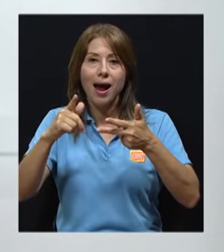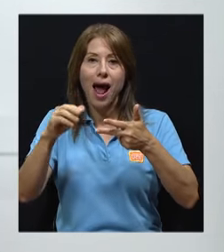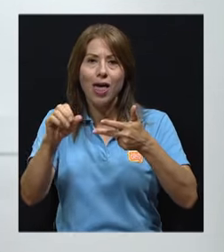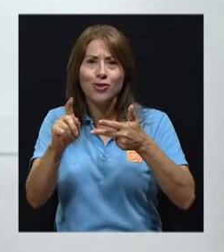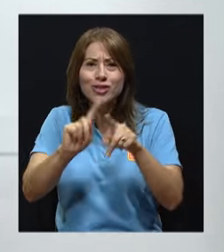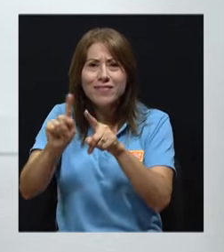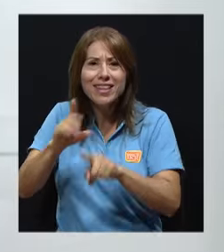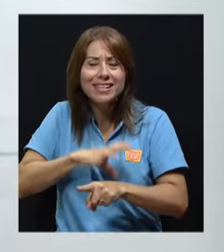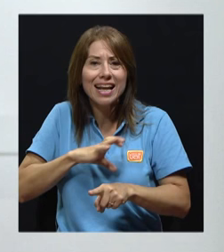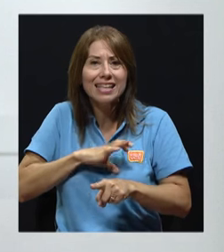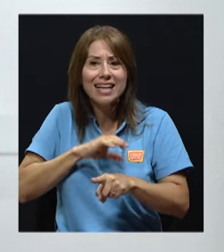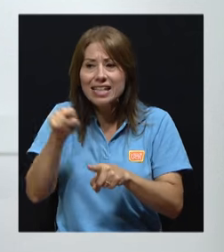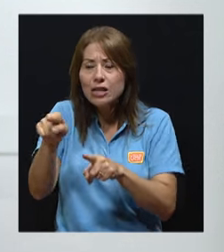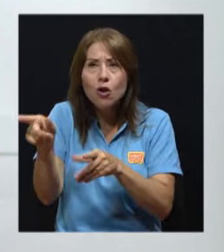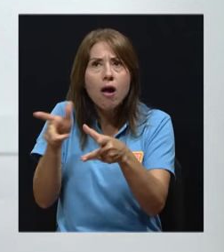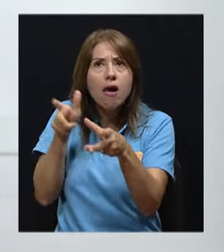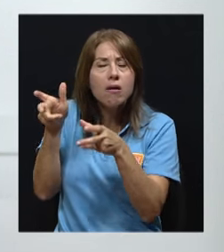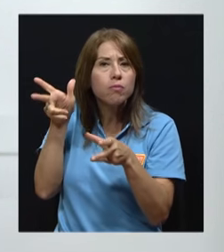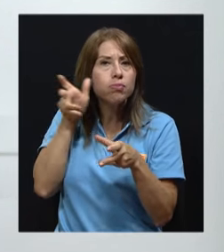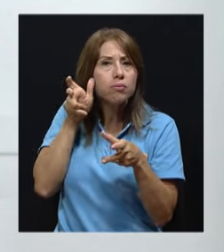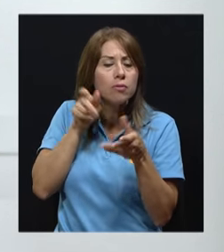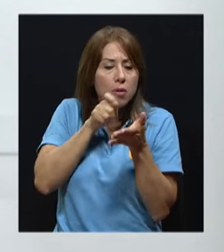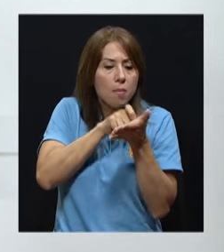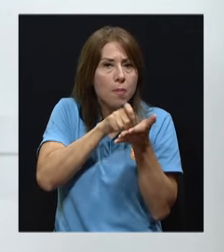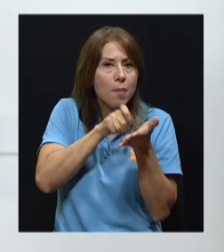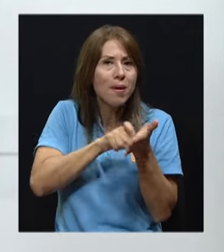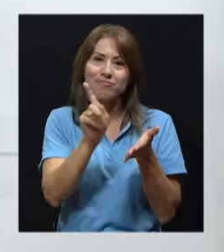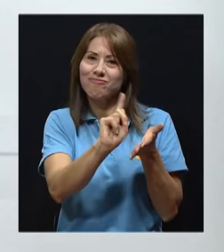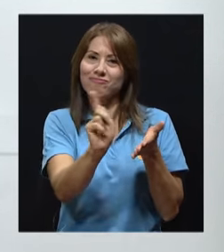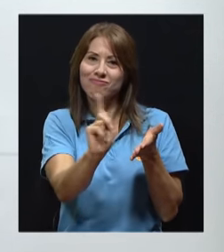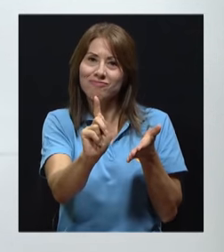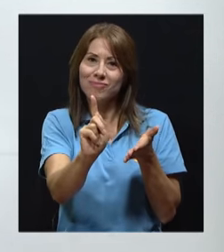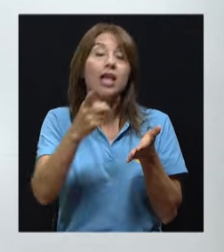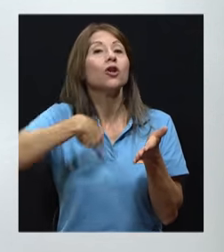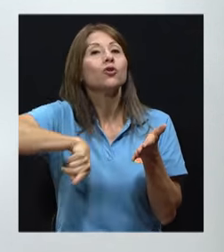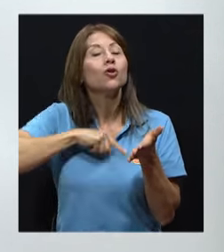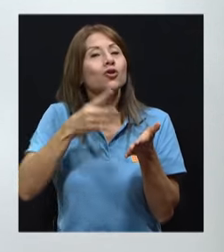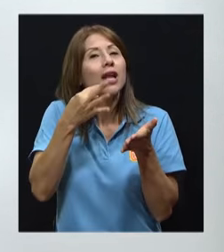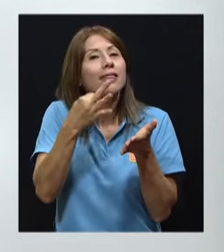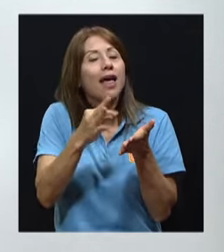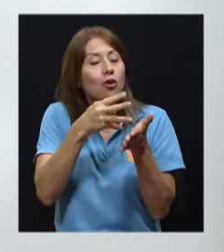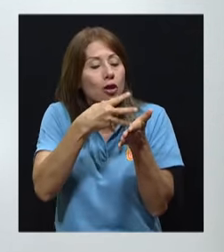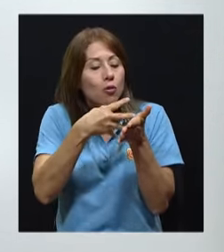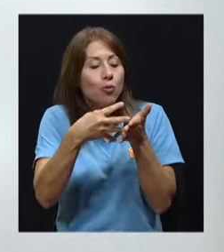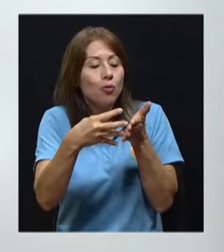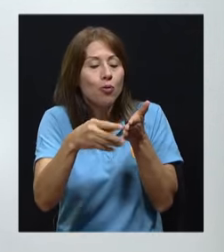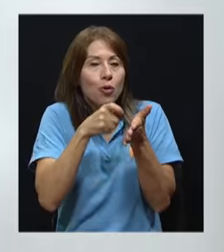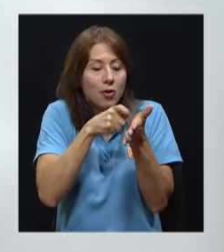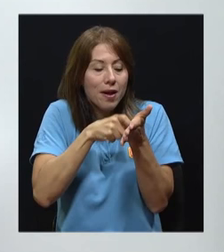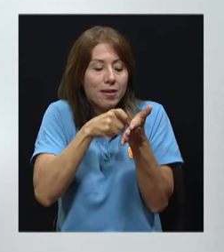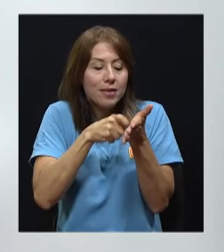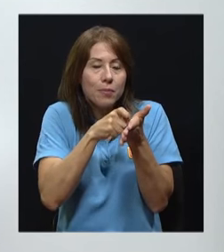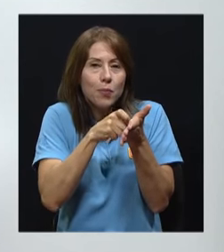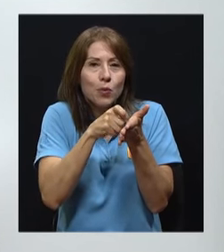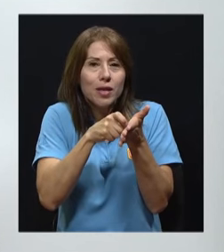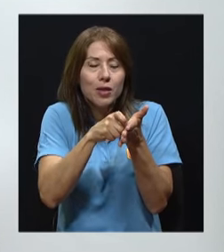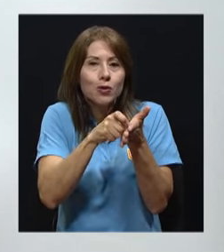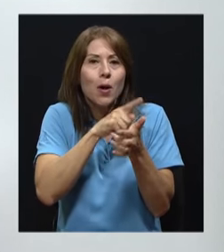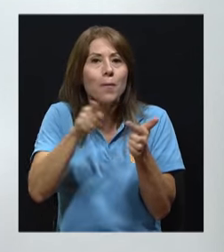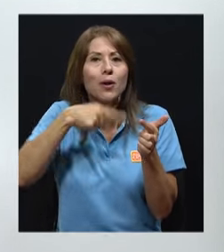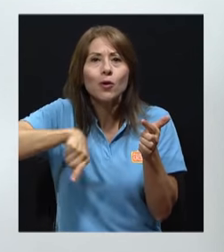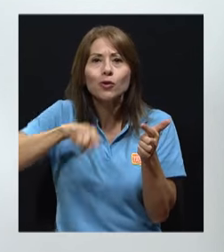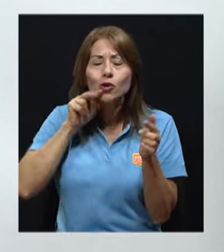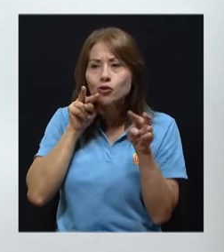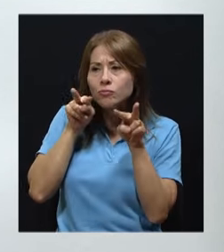escribe y nosotros estamos tratando más bien de no solo los puntito y la rayita sino toda la ejecución técnica